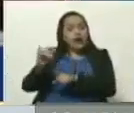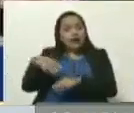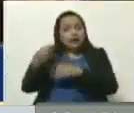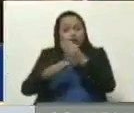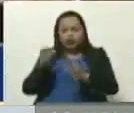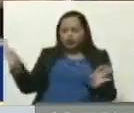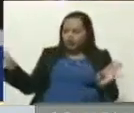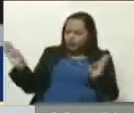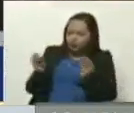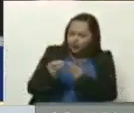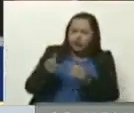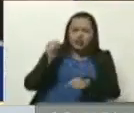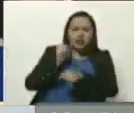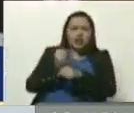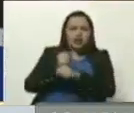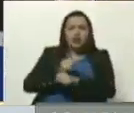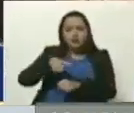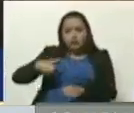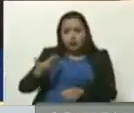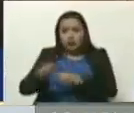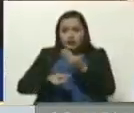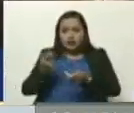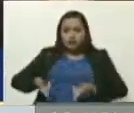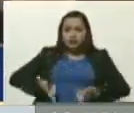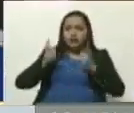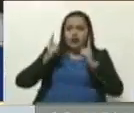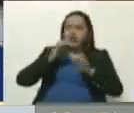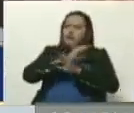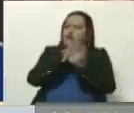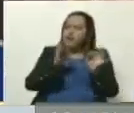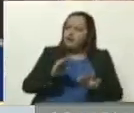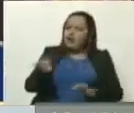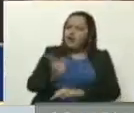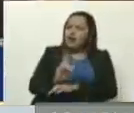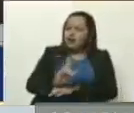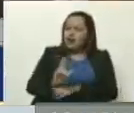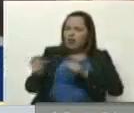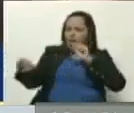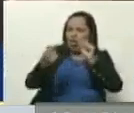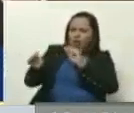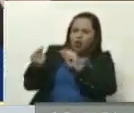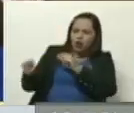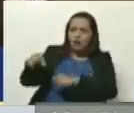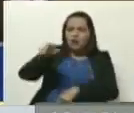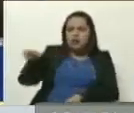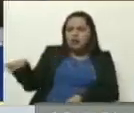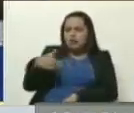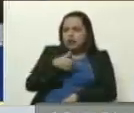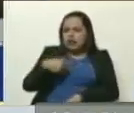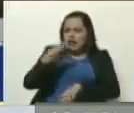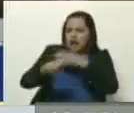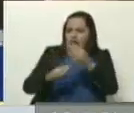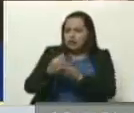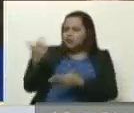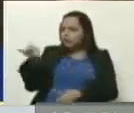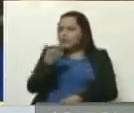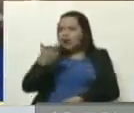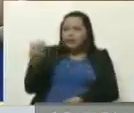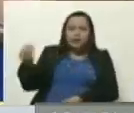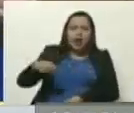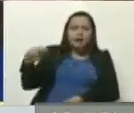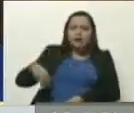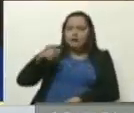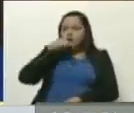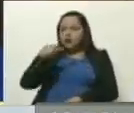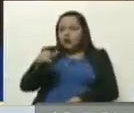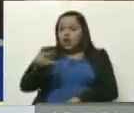equipos, el despliegue y todo eso para hacer formatos digeribles para un público que quiera formarse y buscar más información de